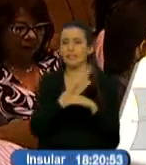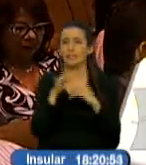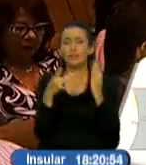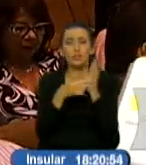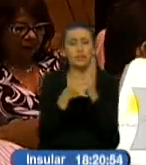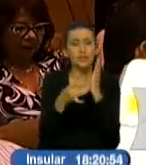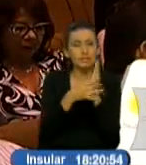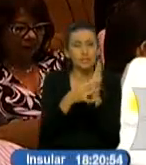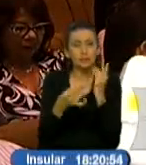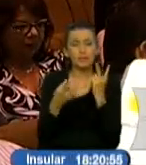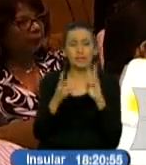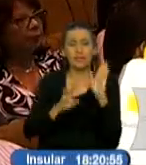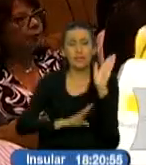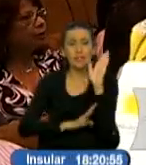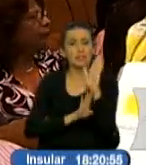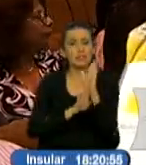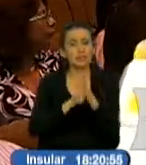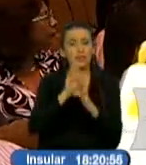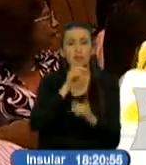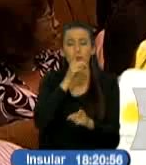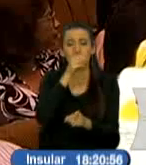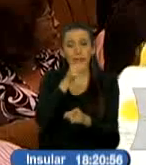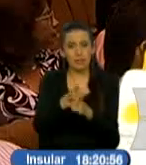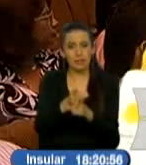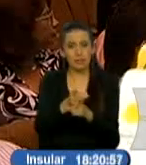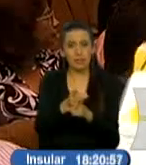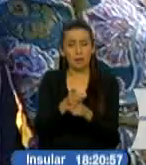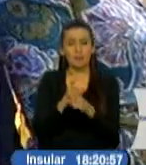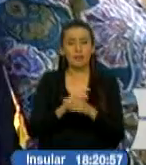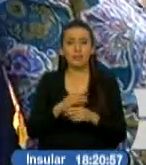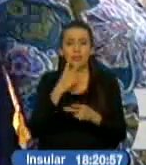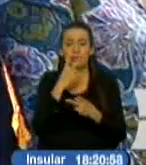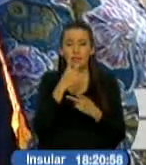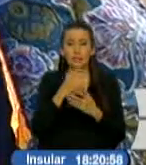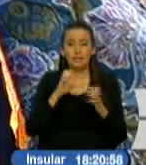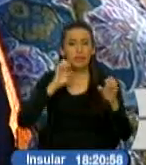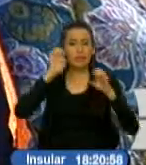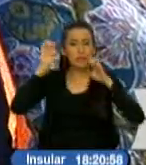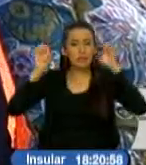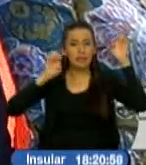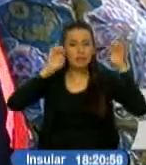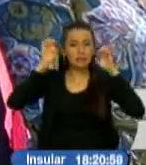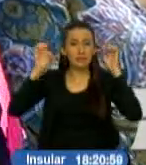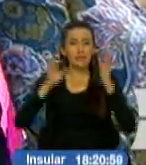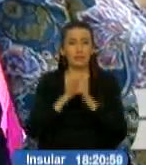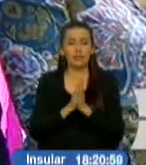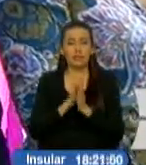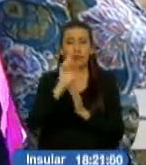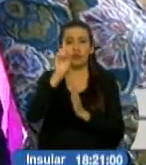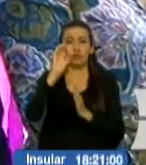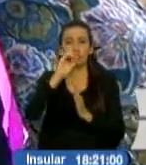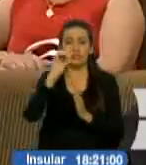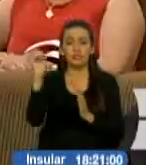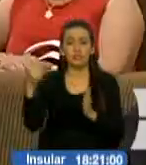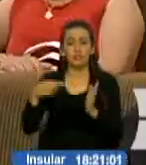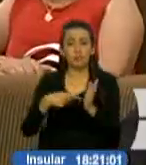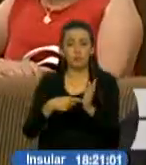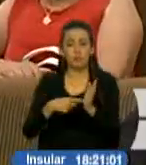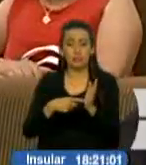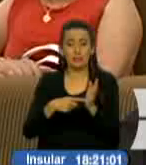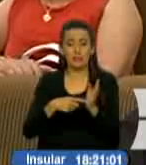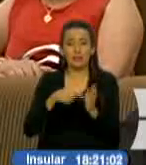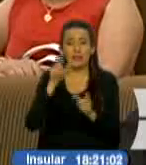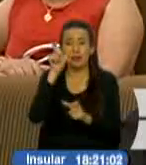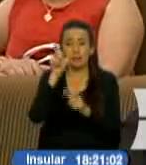todo el desarrollo verdaderamente pedagógico y didáctico. A nivel nacional son casi 100.000 maestros quienes conforman